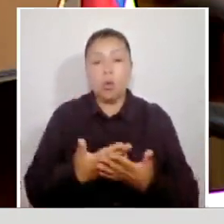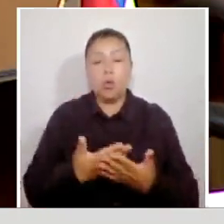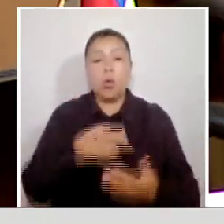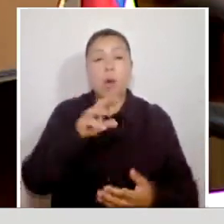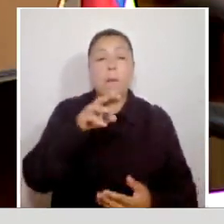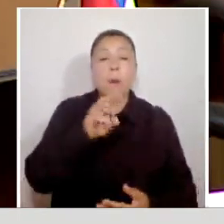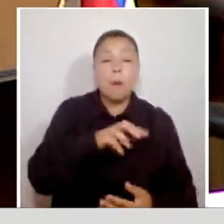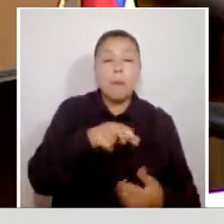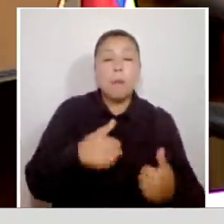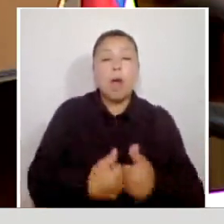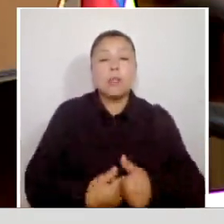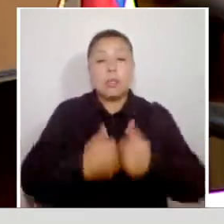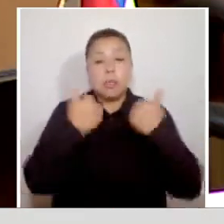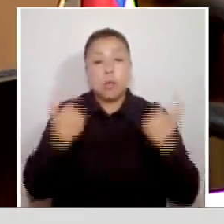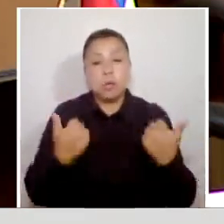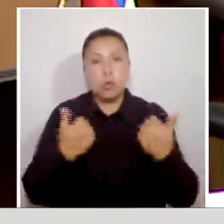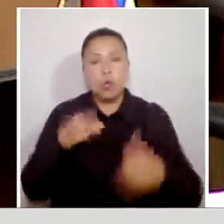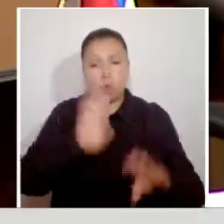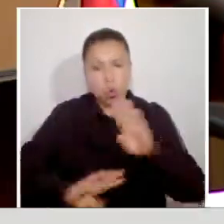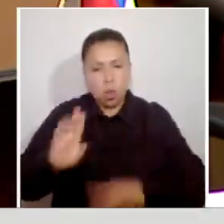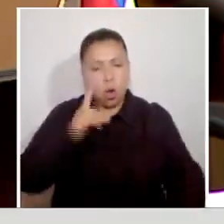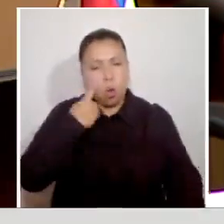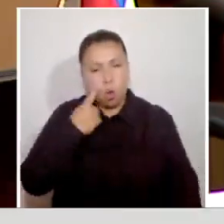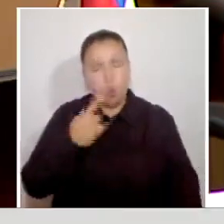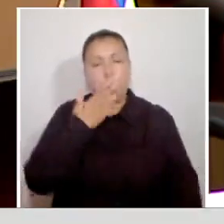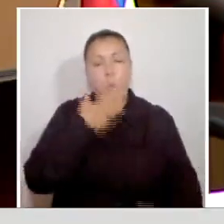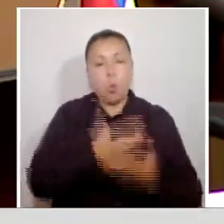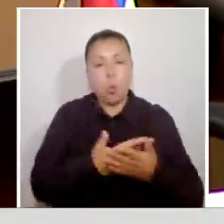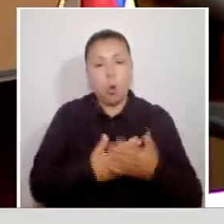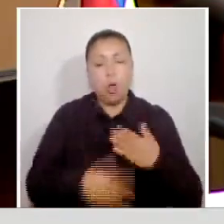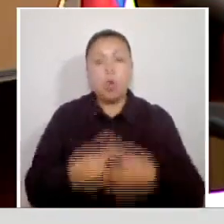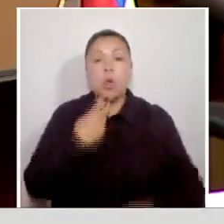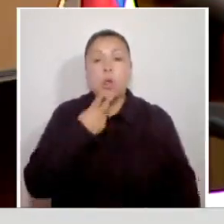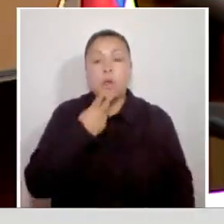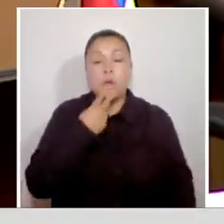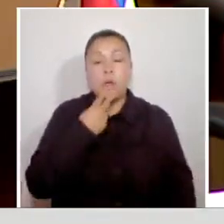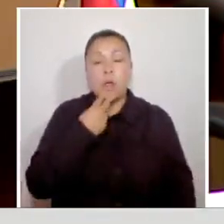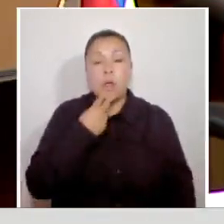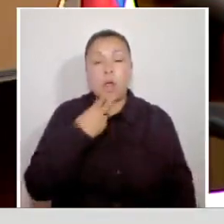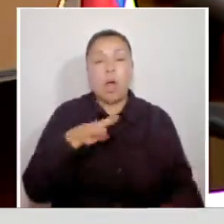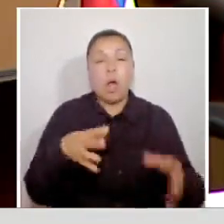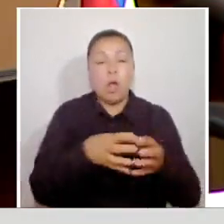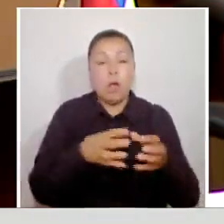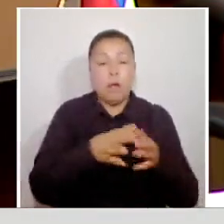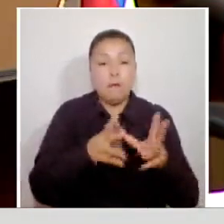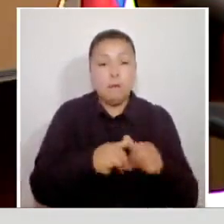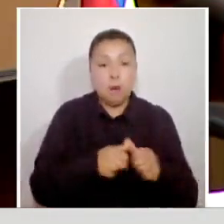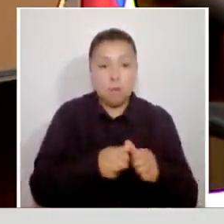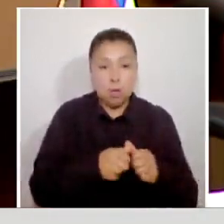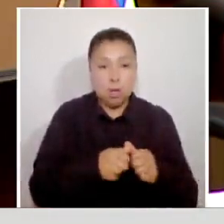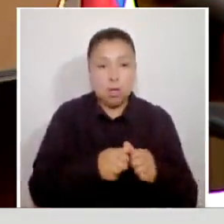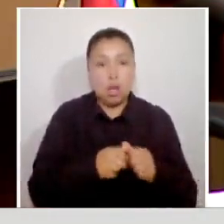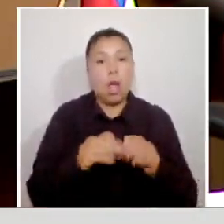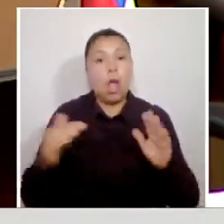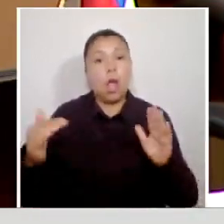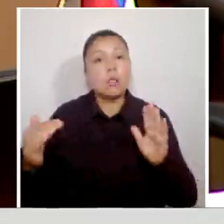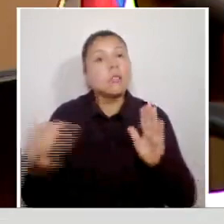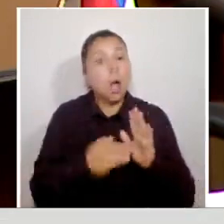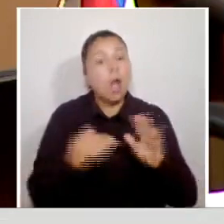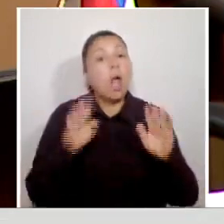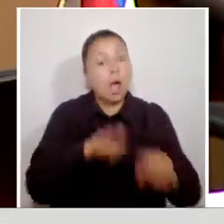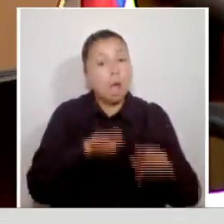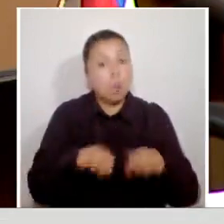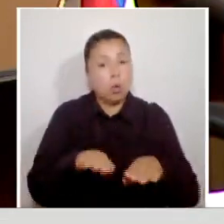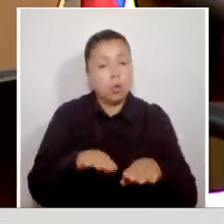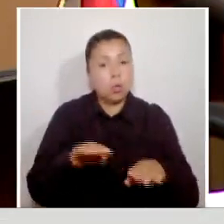pero hay que tener mucho cuidado porque también se da cuando están en vida en común está respaldado por la ciencia está respaldado por